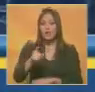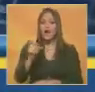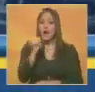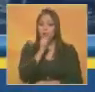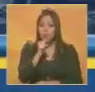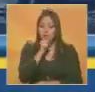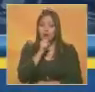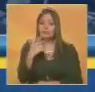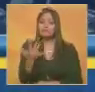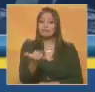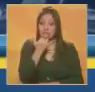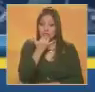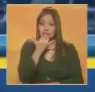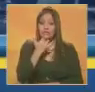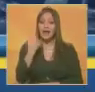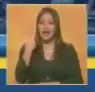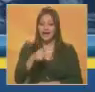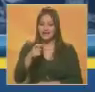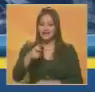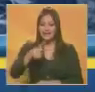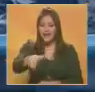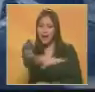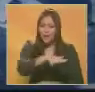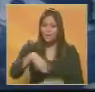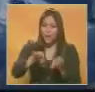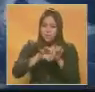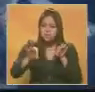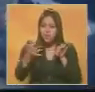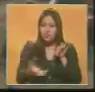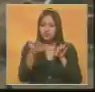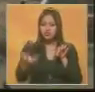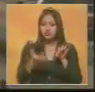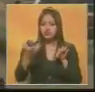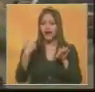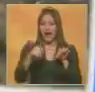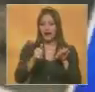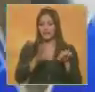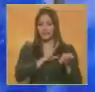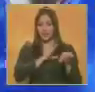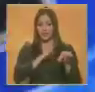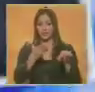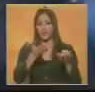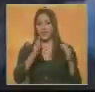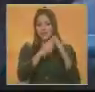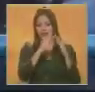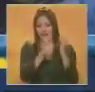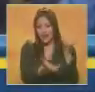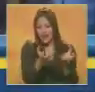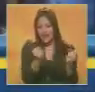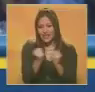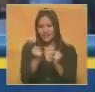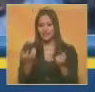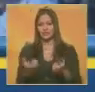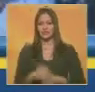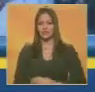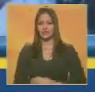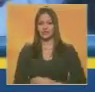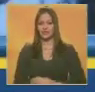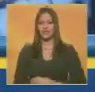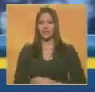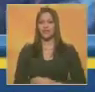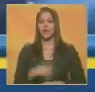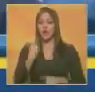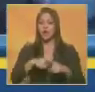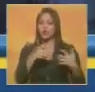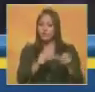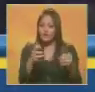quien accidentalmente arrojó en el campo leña encendida de su chimenea. Y seguimos en Estados Unidos con los